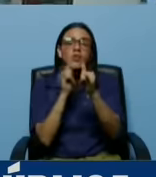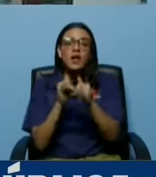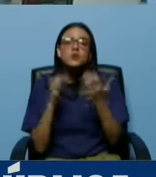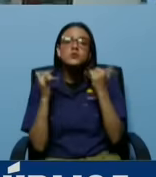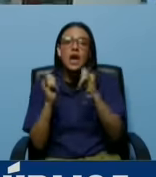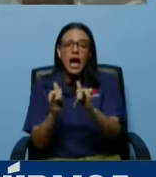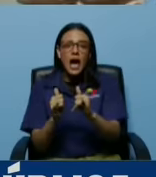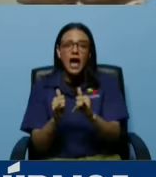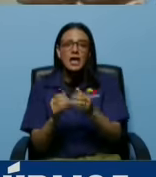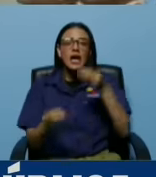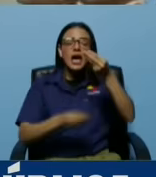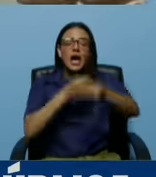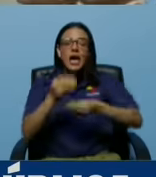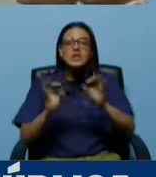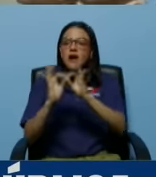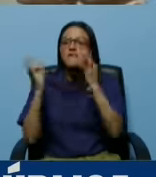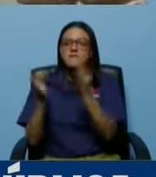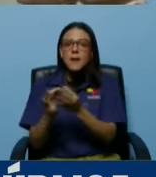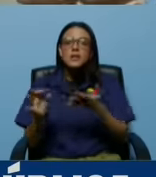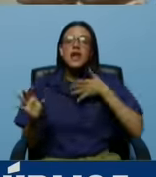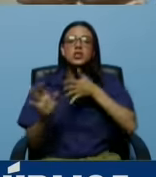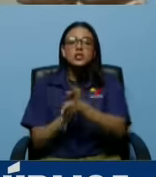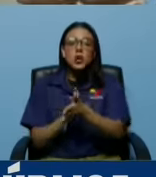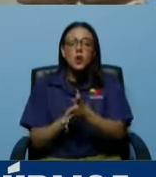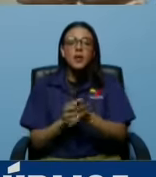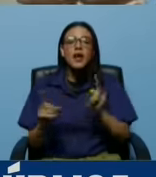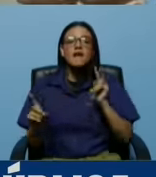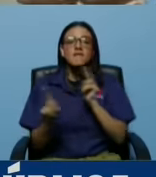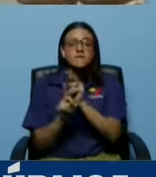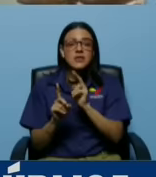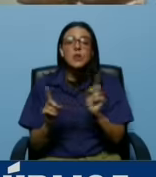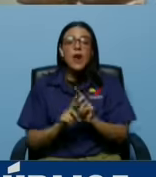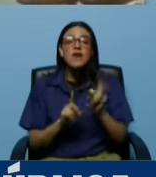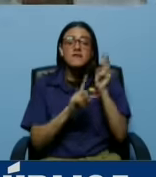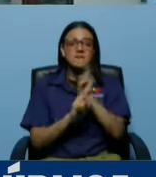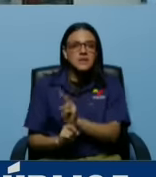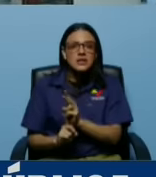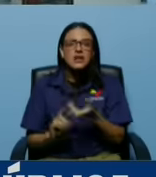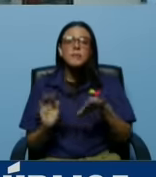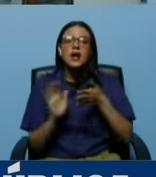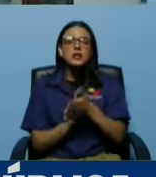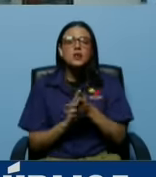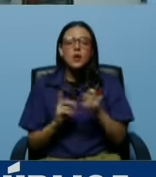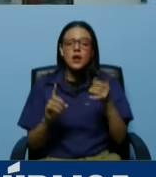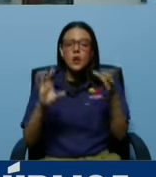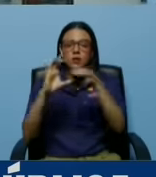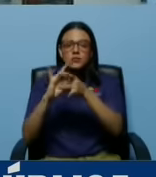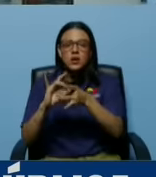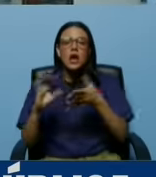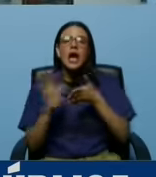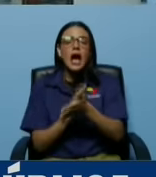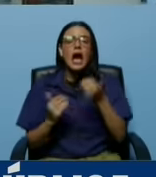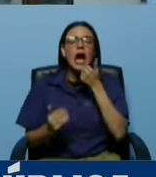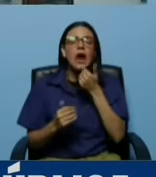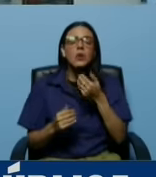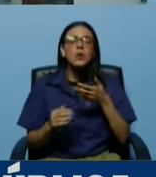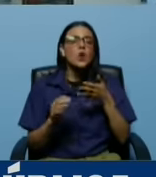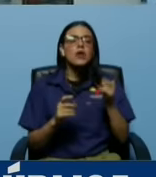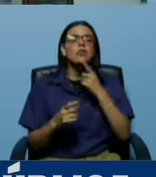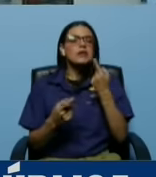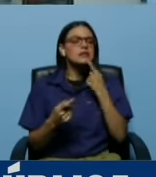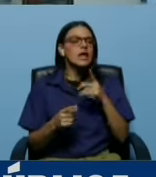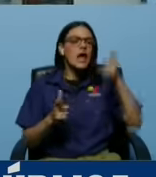por ningún familiar de alguna víctima vinculada a algún organismo de seguridad del Estado